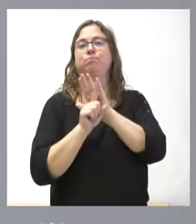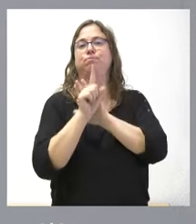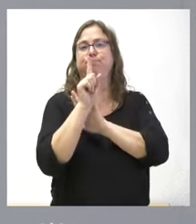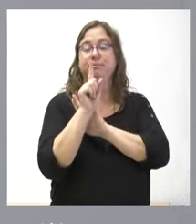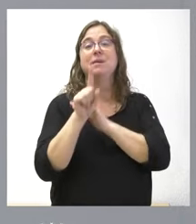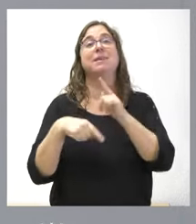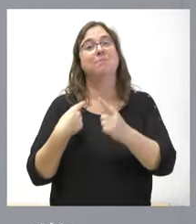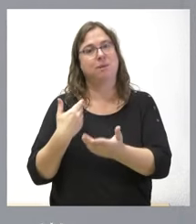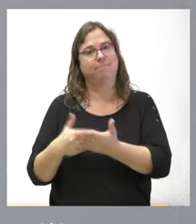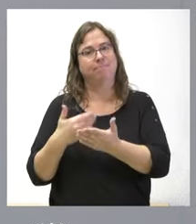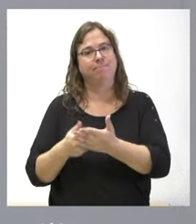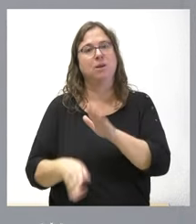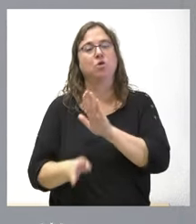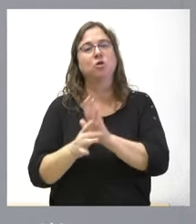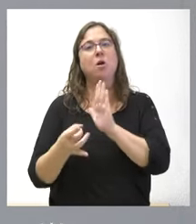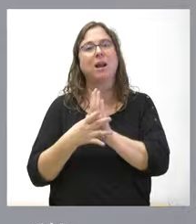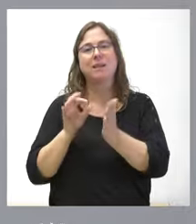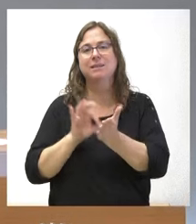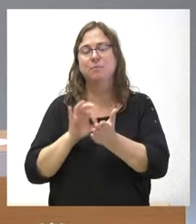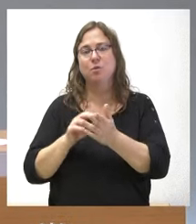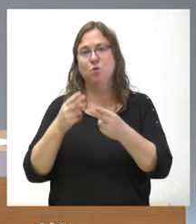servicios públicos de la máxima calidad como tenemos en Castilla y León